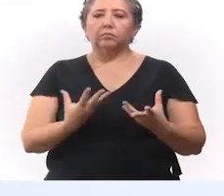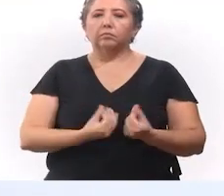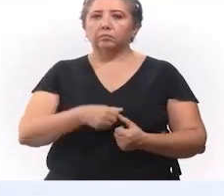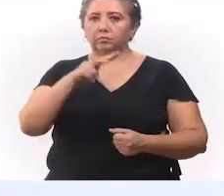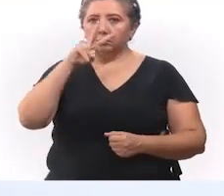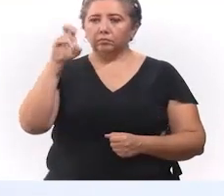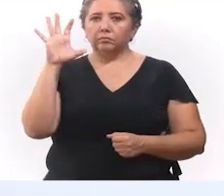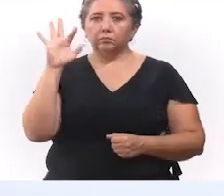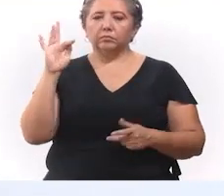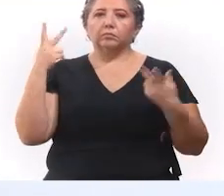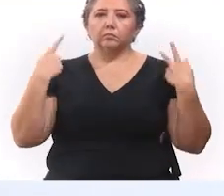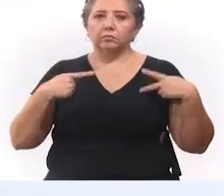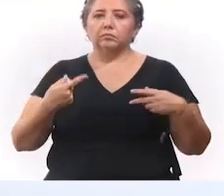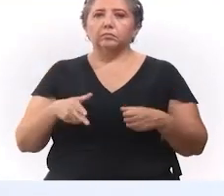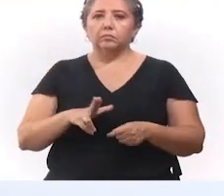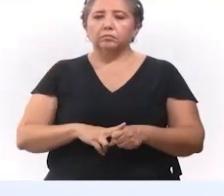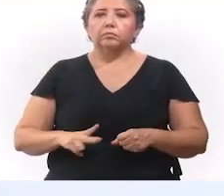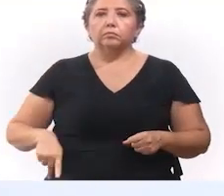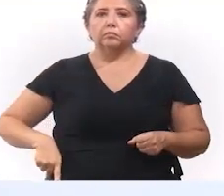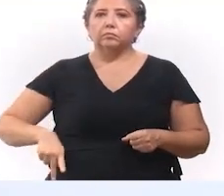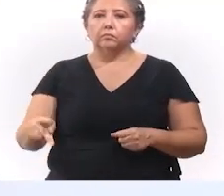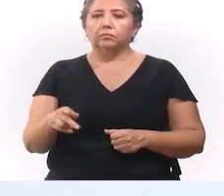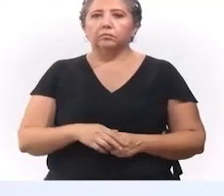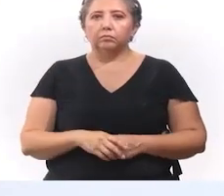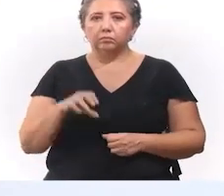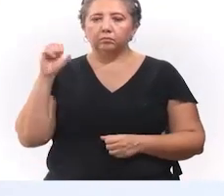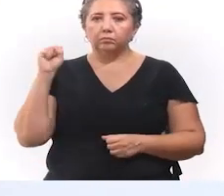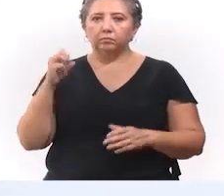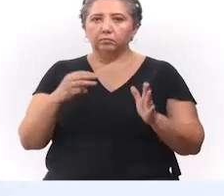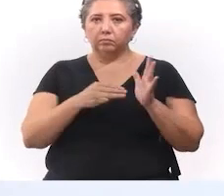tenemos 240 pacientes en hospitales públicos,